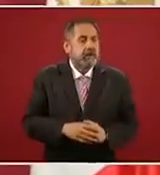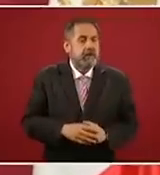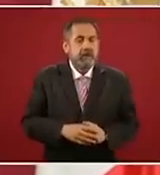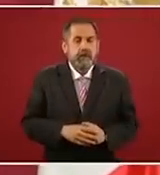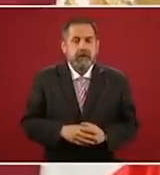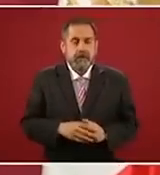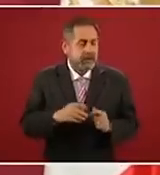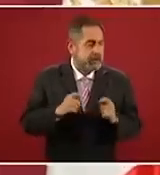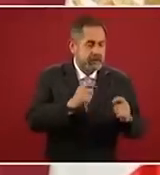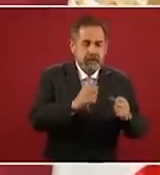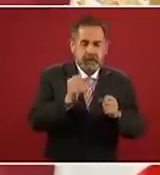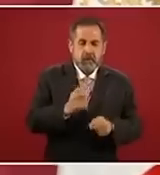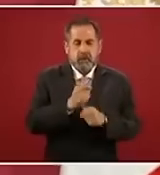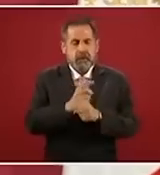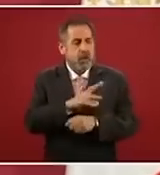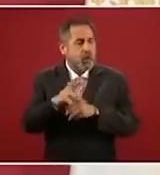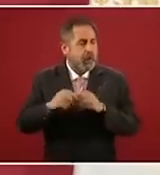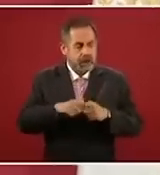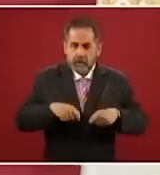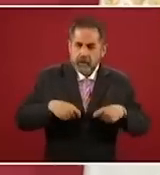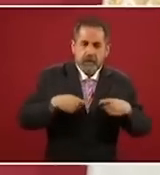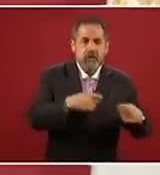las garantías, todos los derechos,